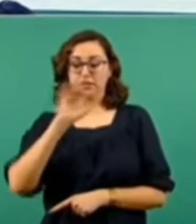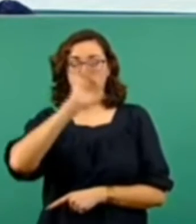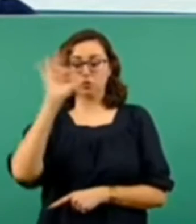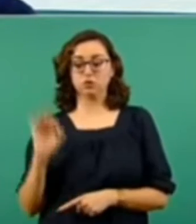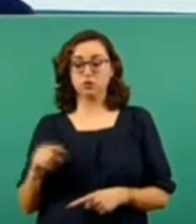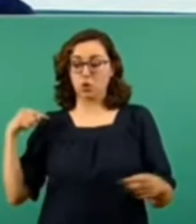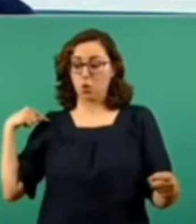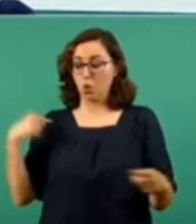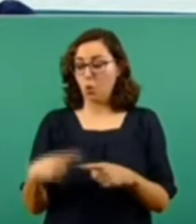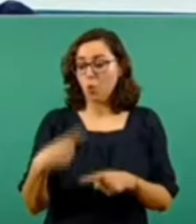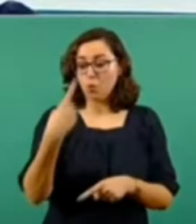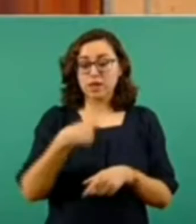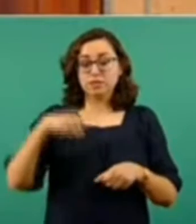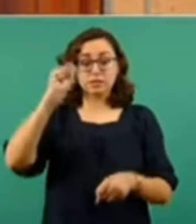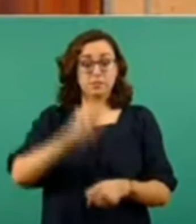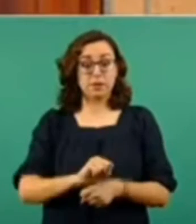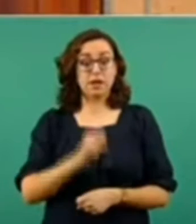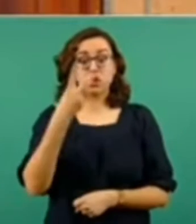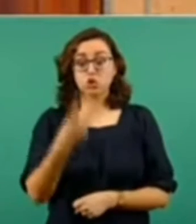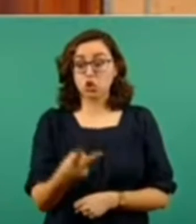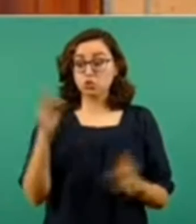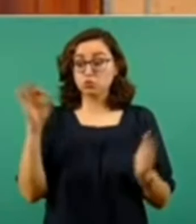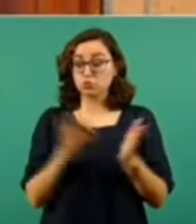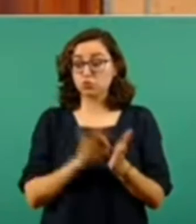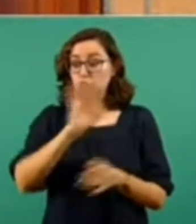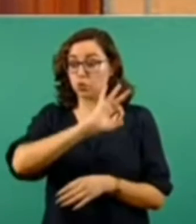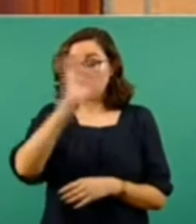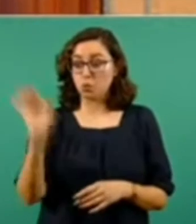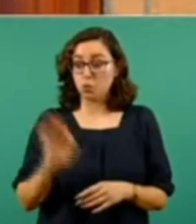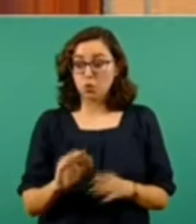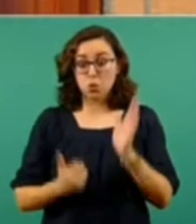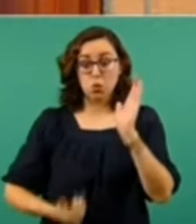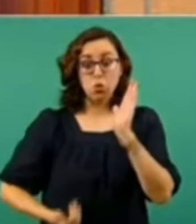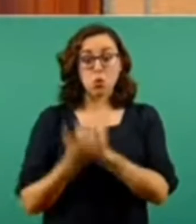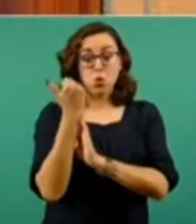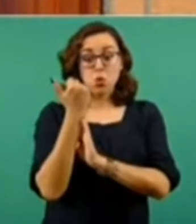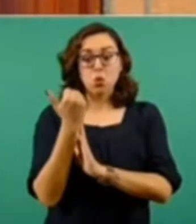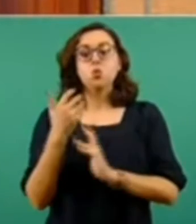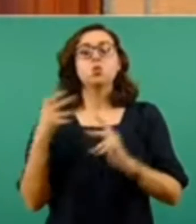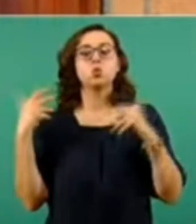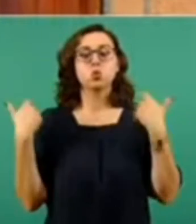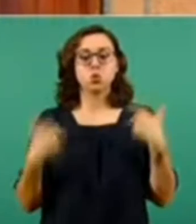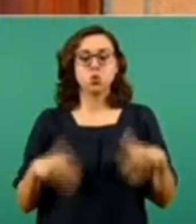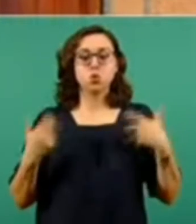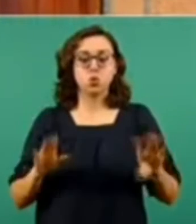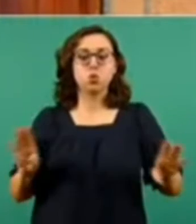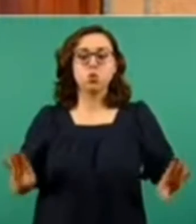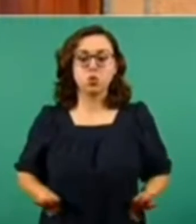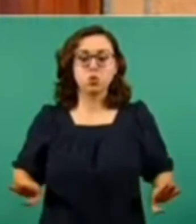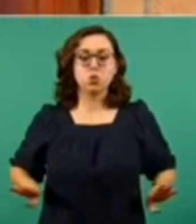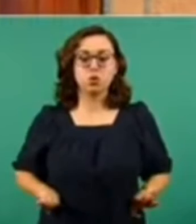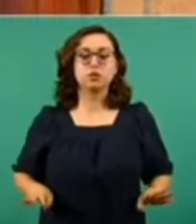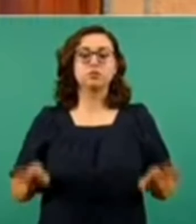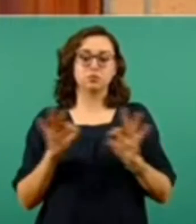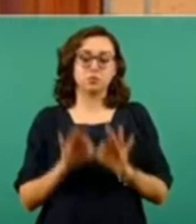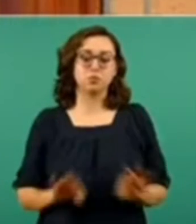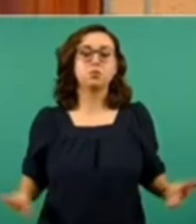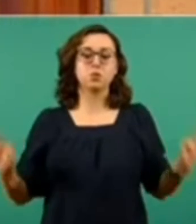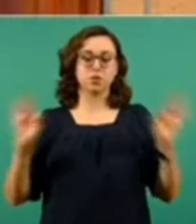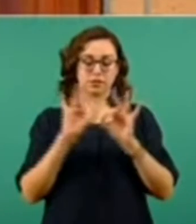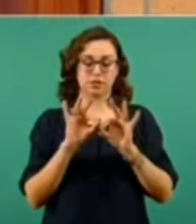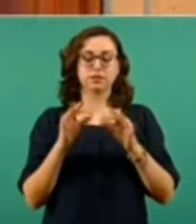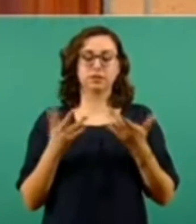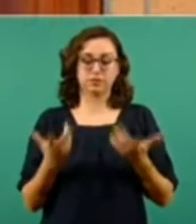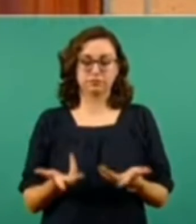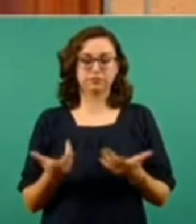un incremento de 2 puntos porcentuales para la cantidad de población que hay que vacunar, precisamente por estos días importantes que se ha tenido